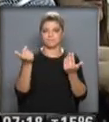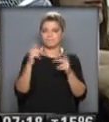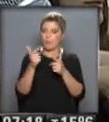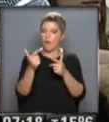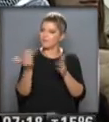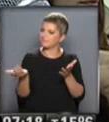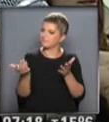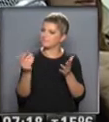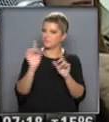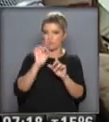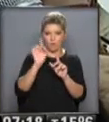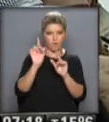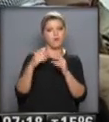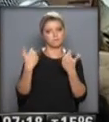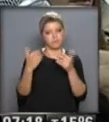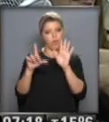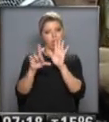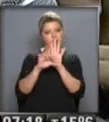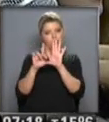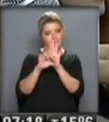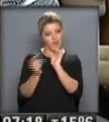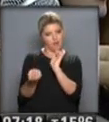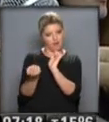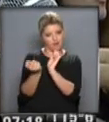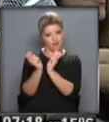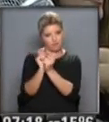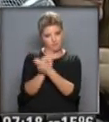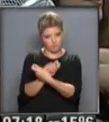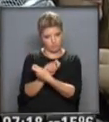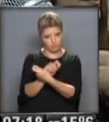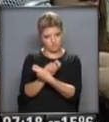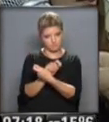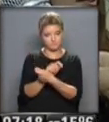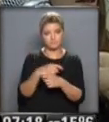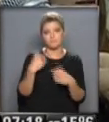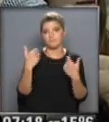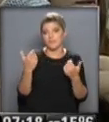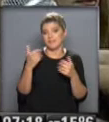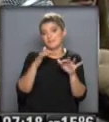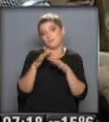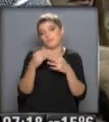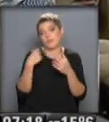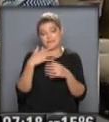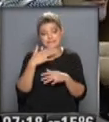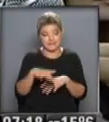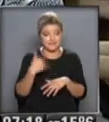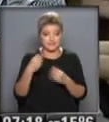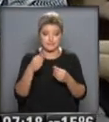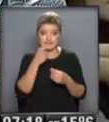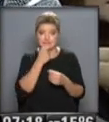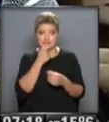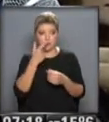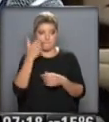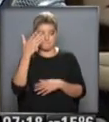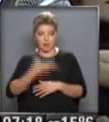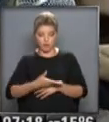hemos elevado a la legislatura una serie de iniciativas que apunta a eso, con sentido común. Si una persona tiene un arma y tiene antecedentes y